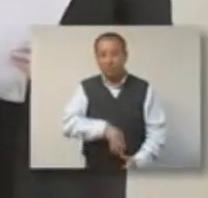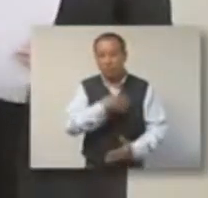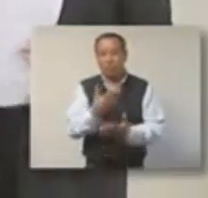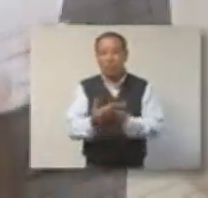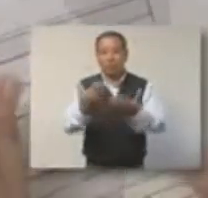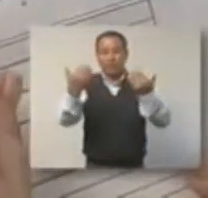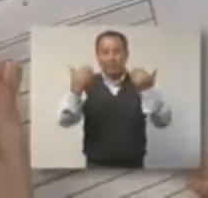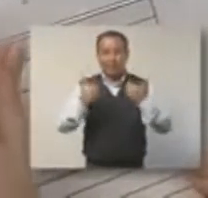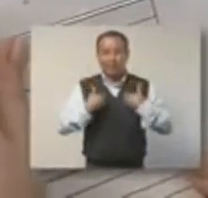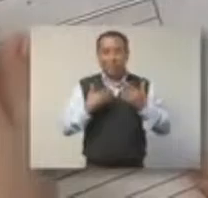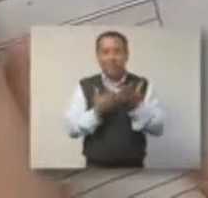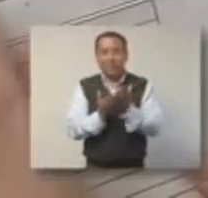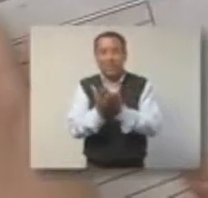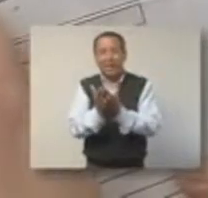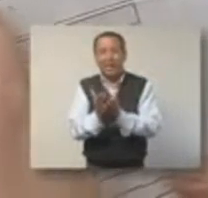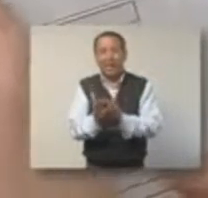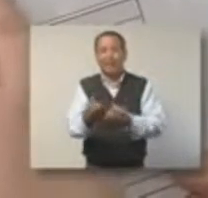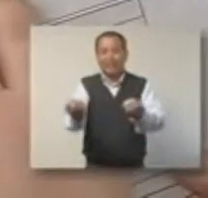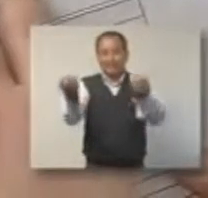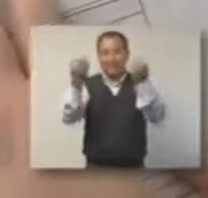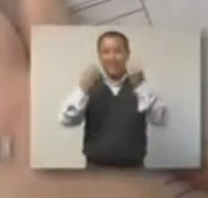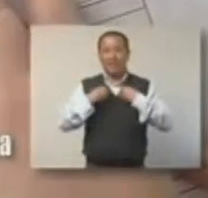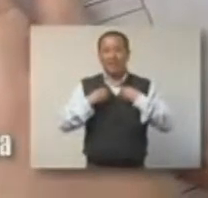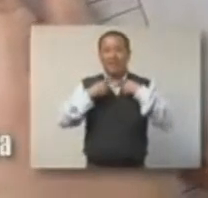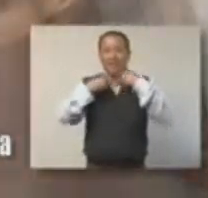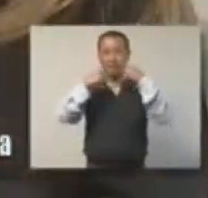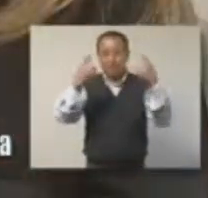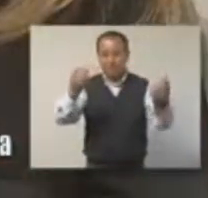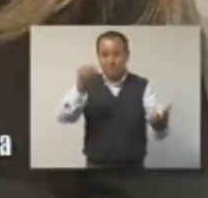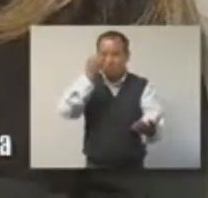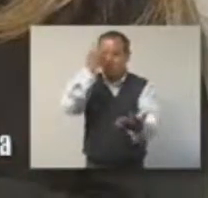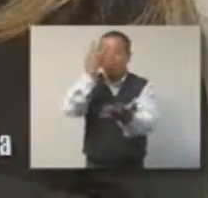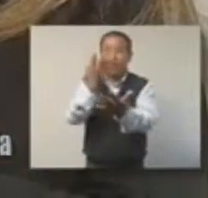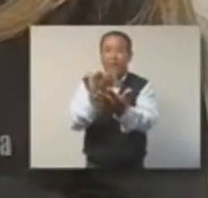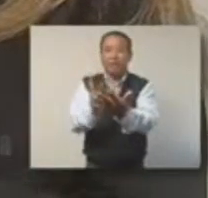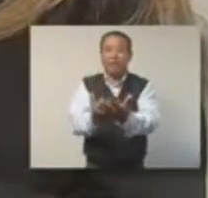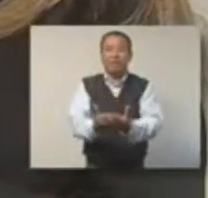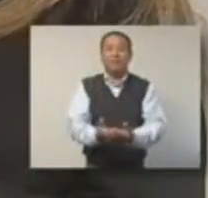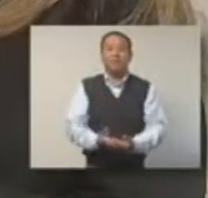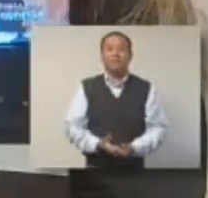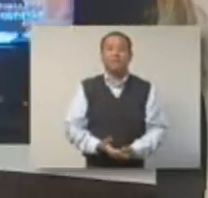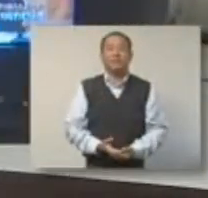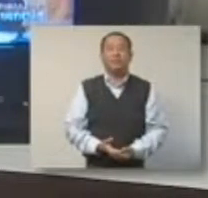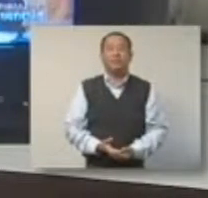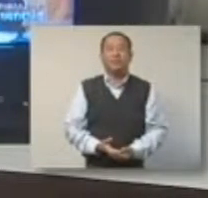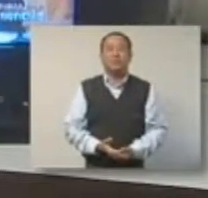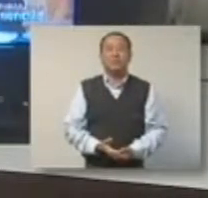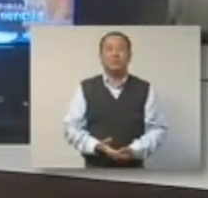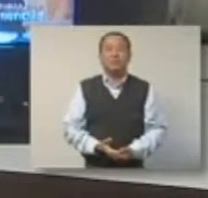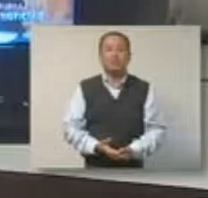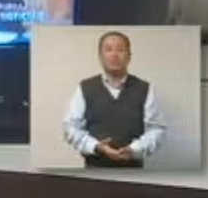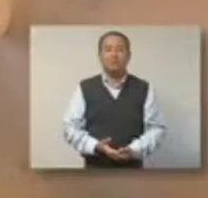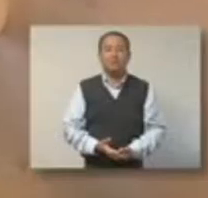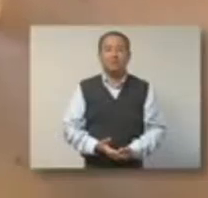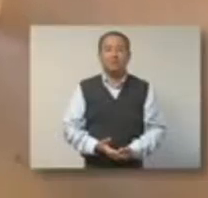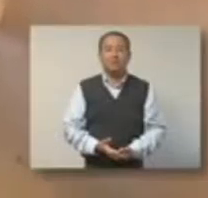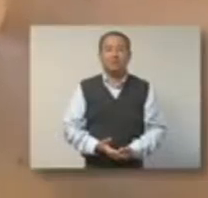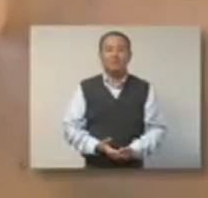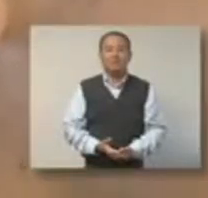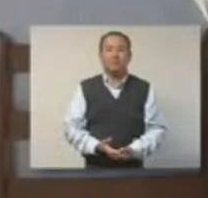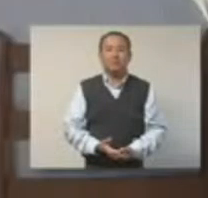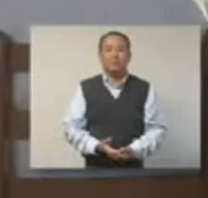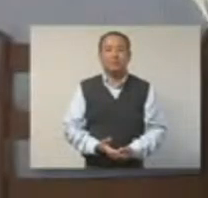Todos tenemos derecho a recibir información adecuada. La provincia limeña de Yauyos fue una de...